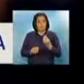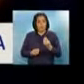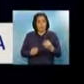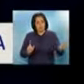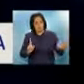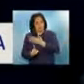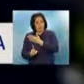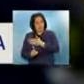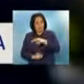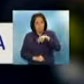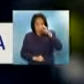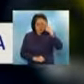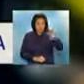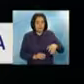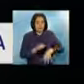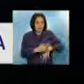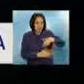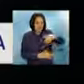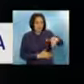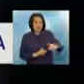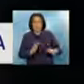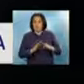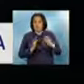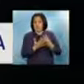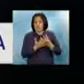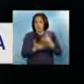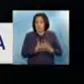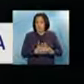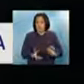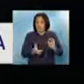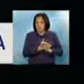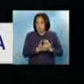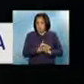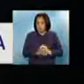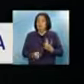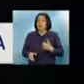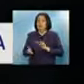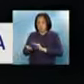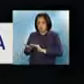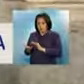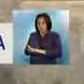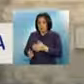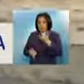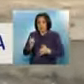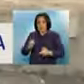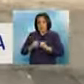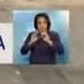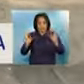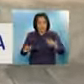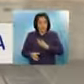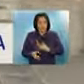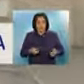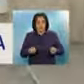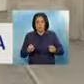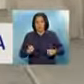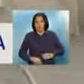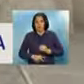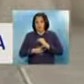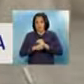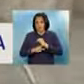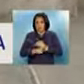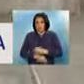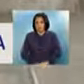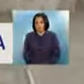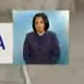policía, salió del penal Virgen de Fátima en Chorrillos tras ser indultada en el último día de gobierno de Ollanta Humala.